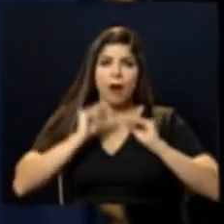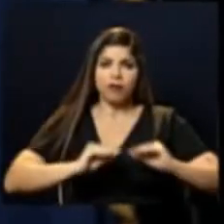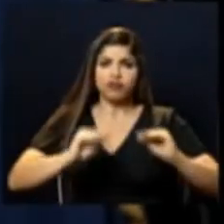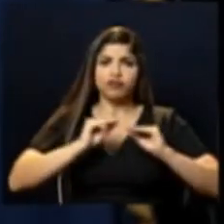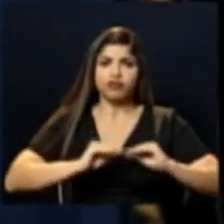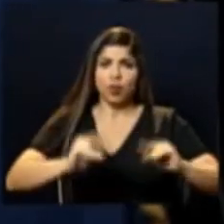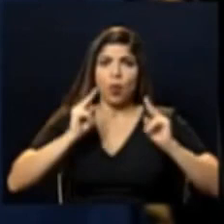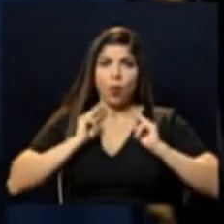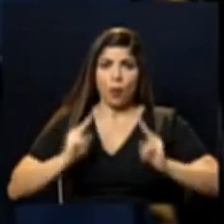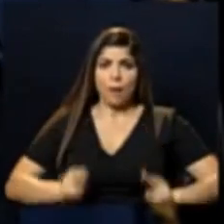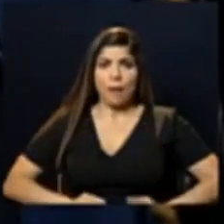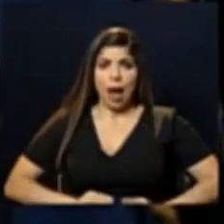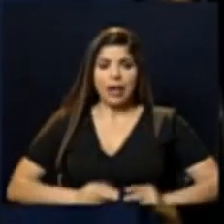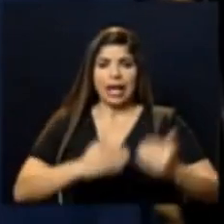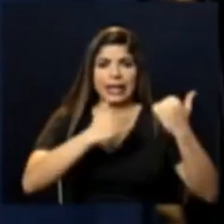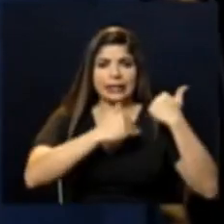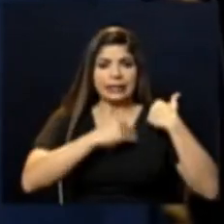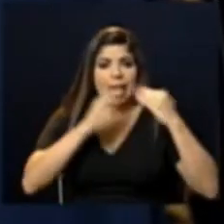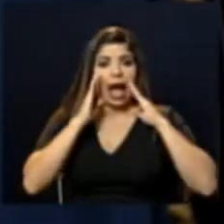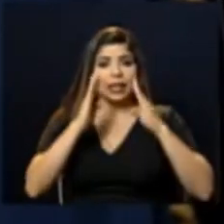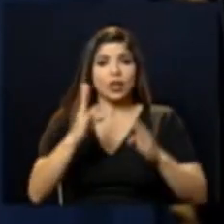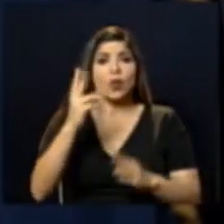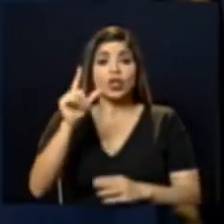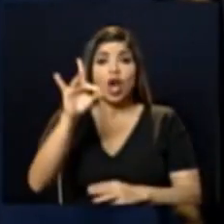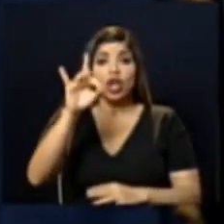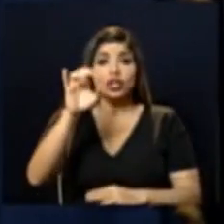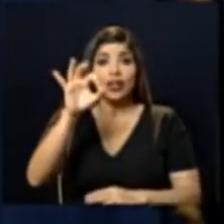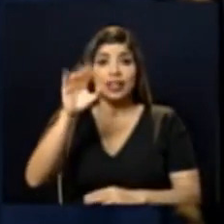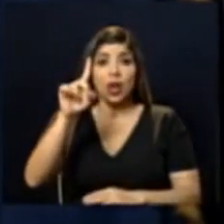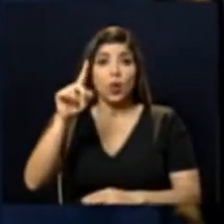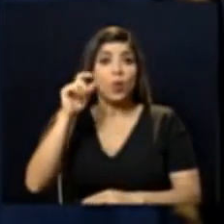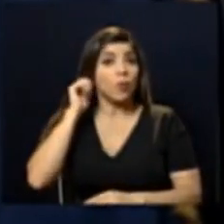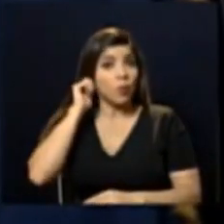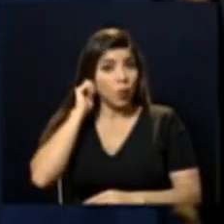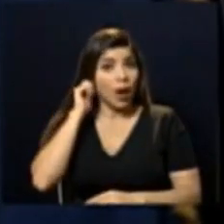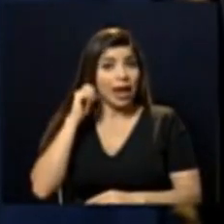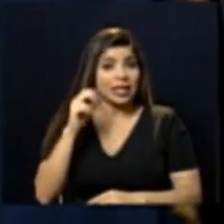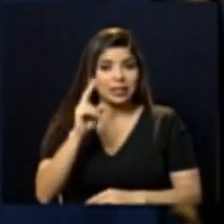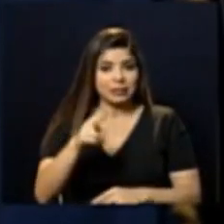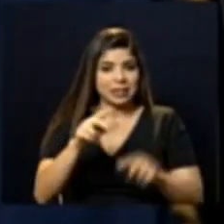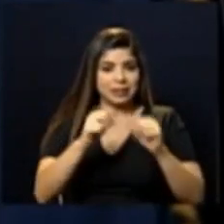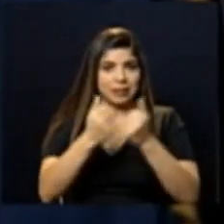humana está atendiendo a 891 mujeres en esta región.